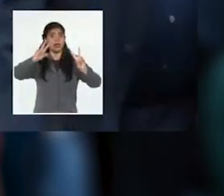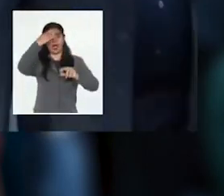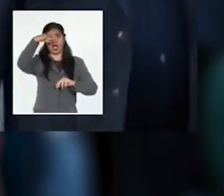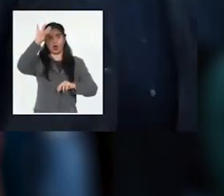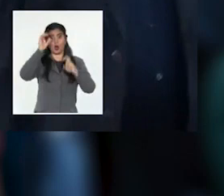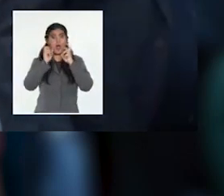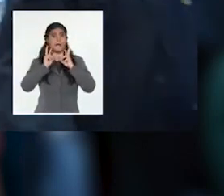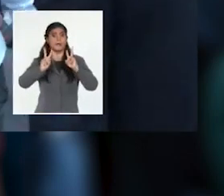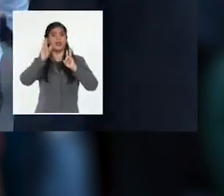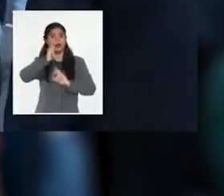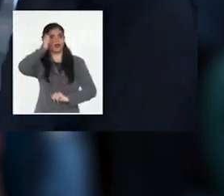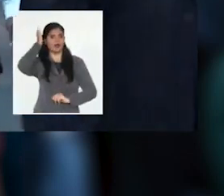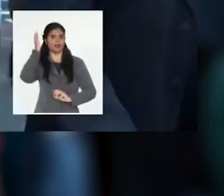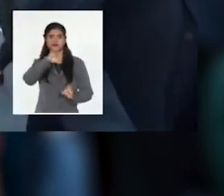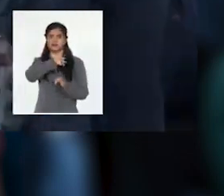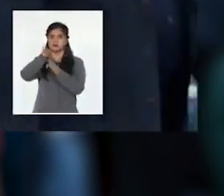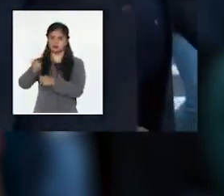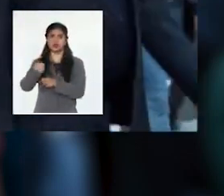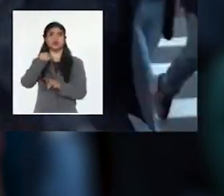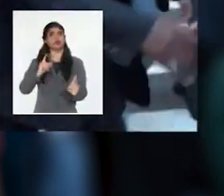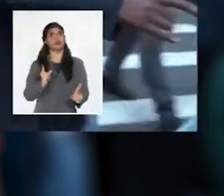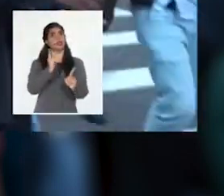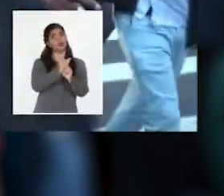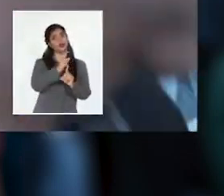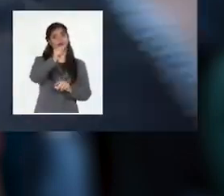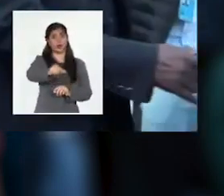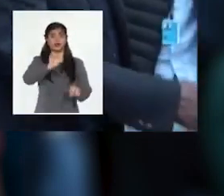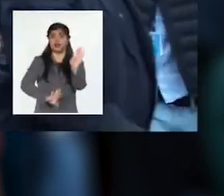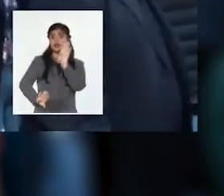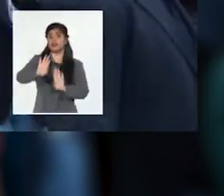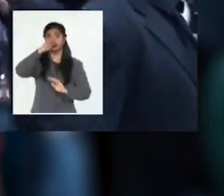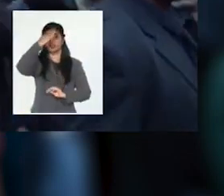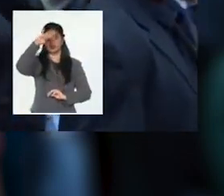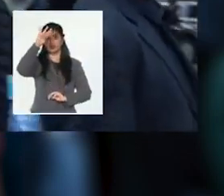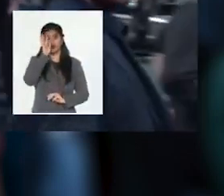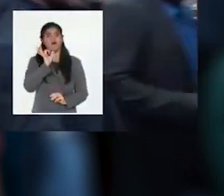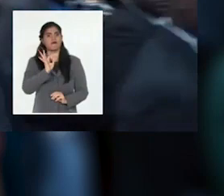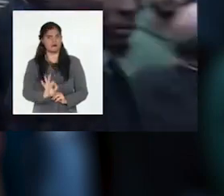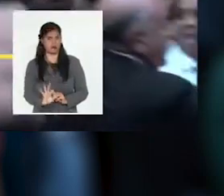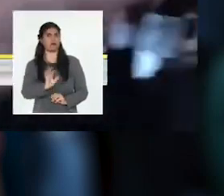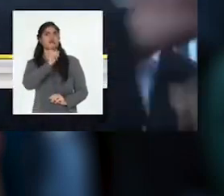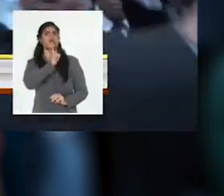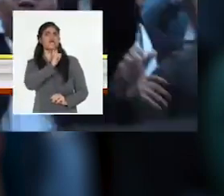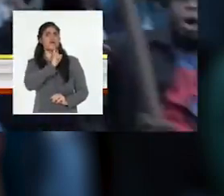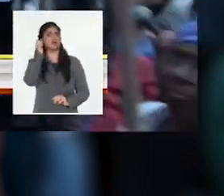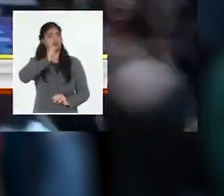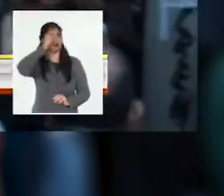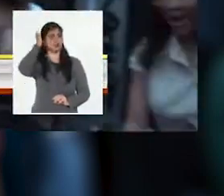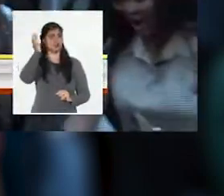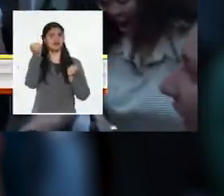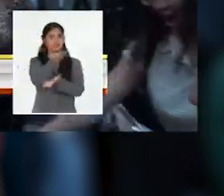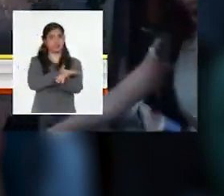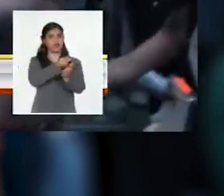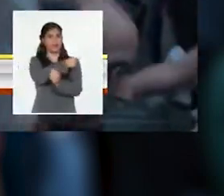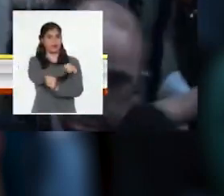Al encuentro con defensores de la Revolución Cubana en Estados Unidos fue al anochecer de este viernes el presidente Miguel Díaz-Canel Bermúdez a una de las